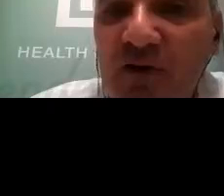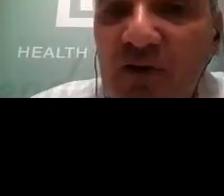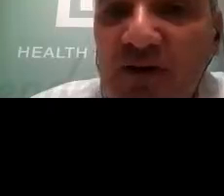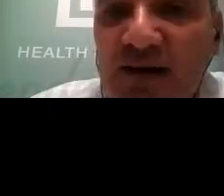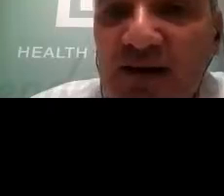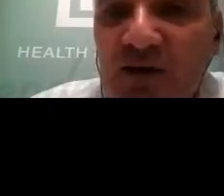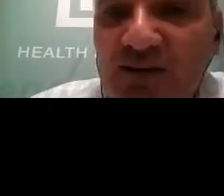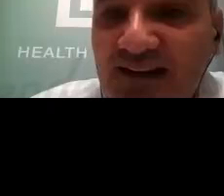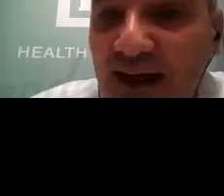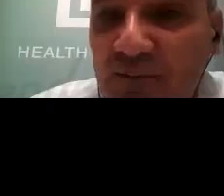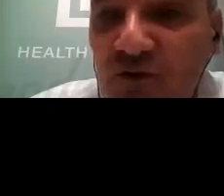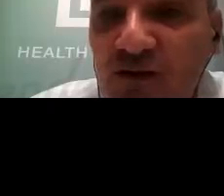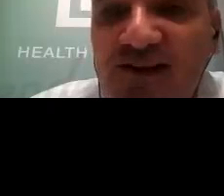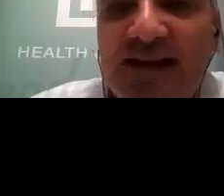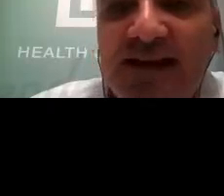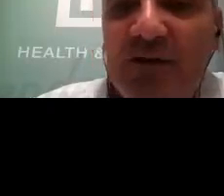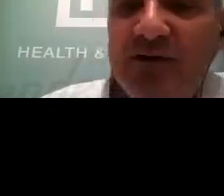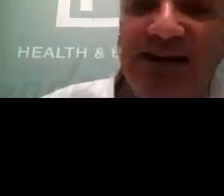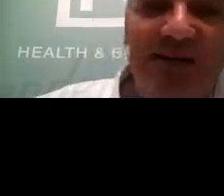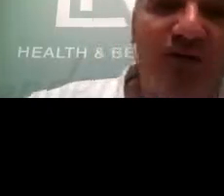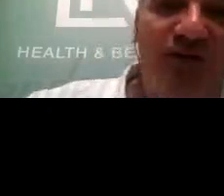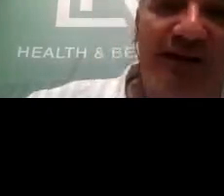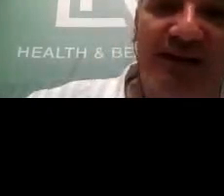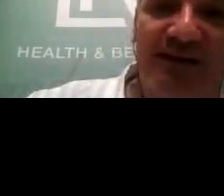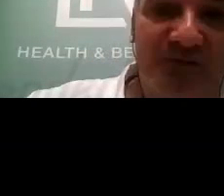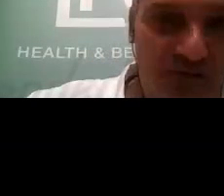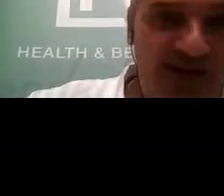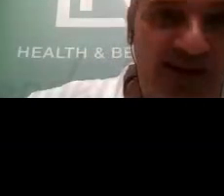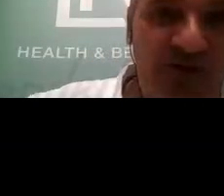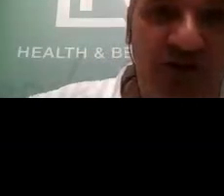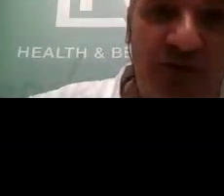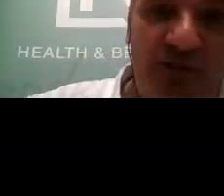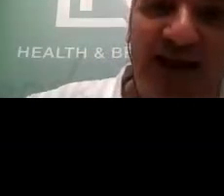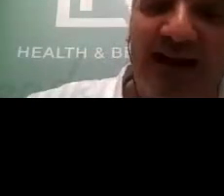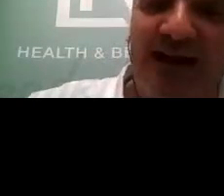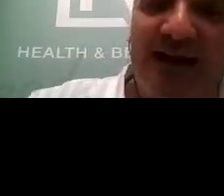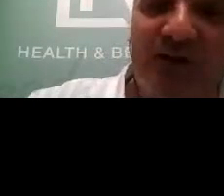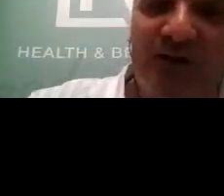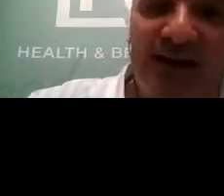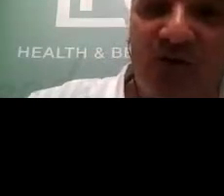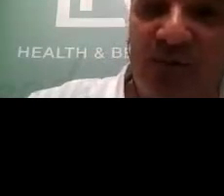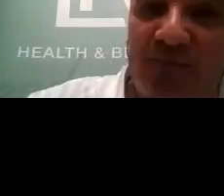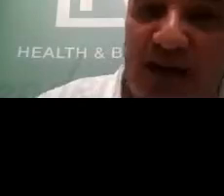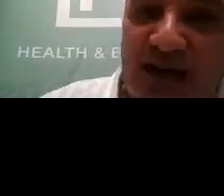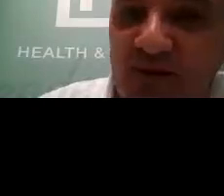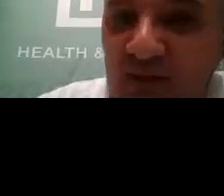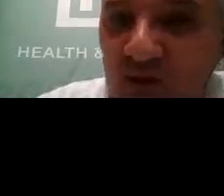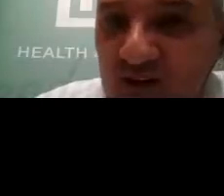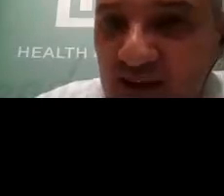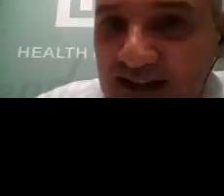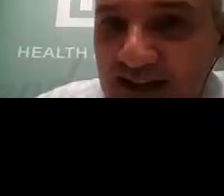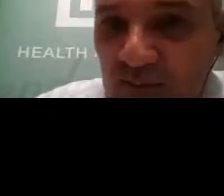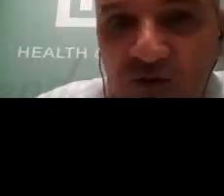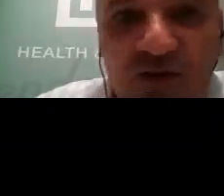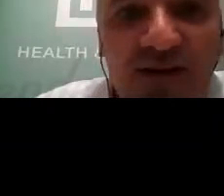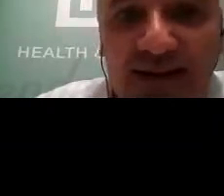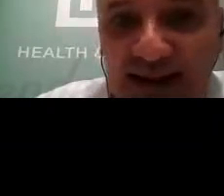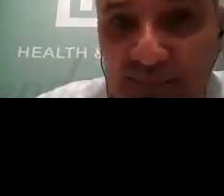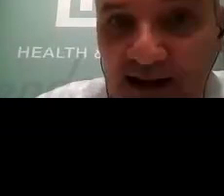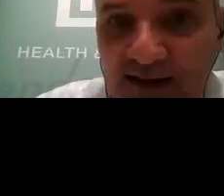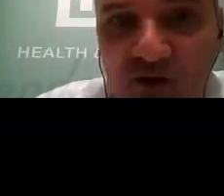ejemplo, con 3 cápsulas ya obtenemos, con 3 cápsulas de super omega, obtenemos 1260